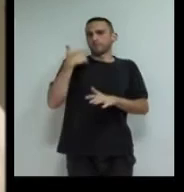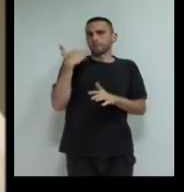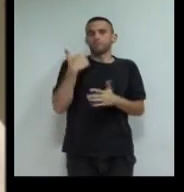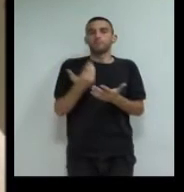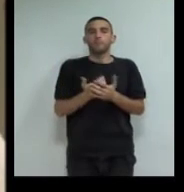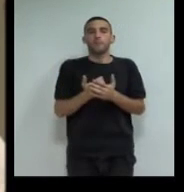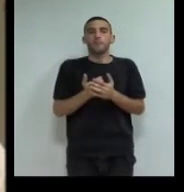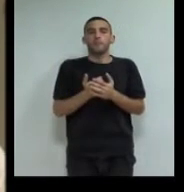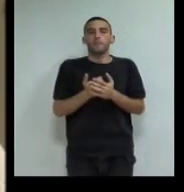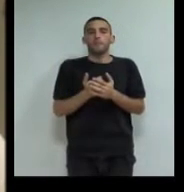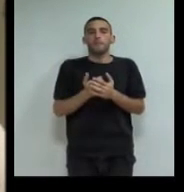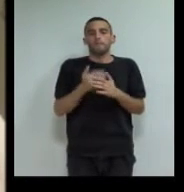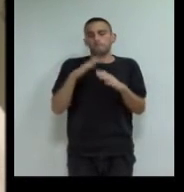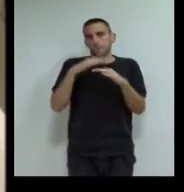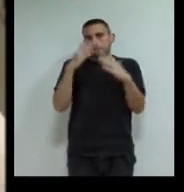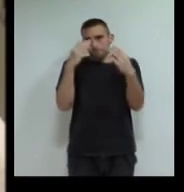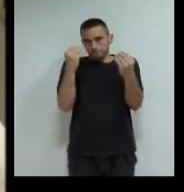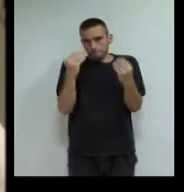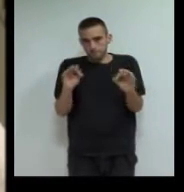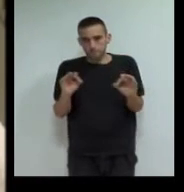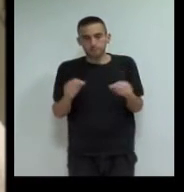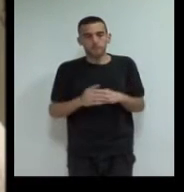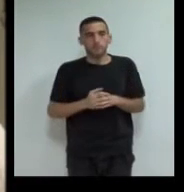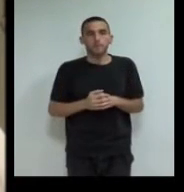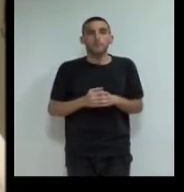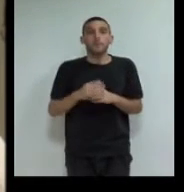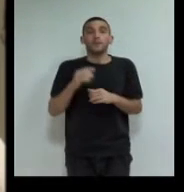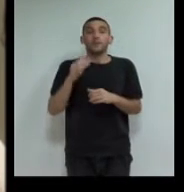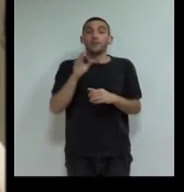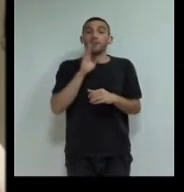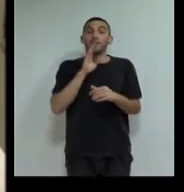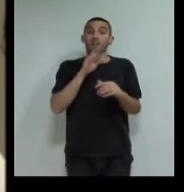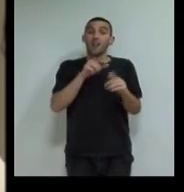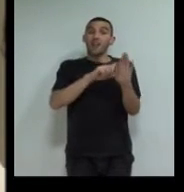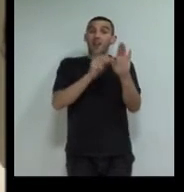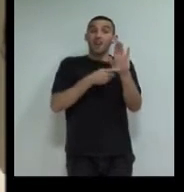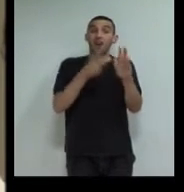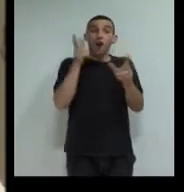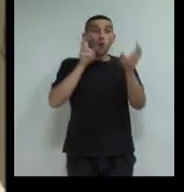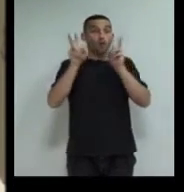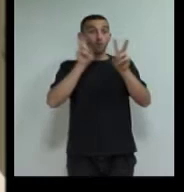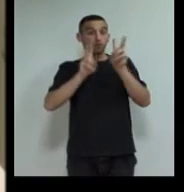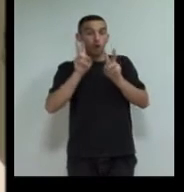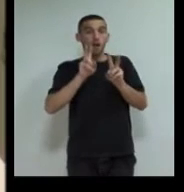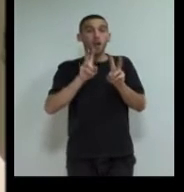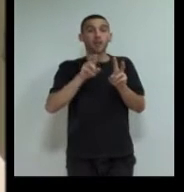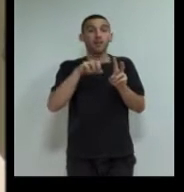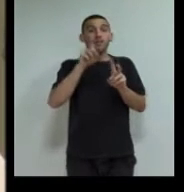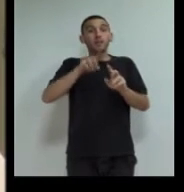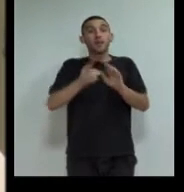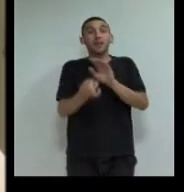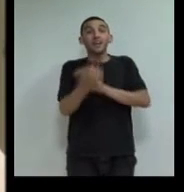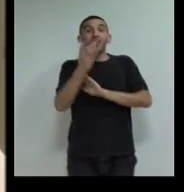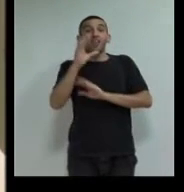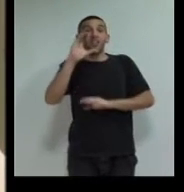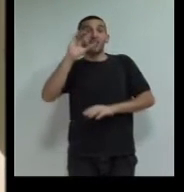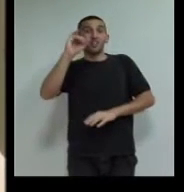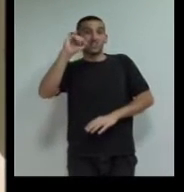haciéndola a nuestro buen entender. Lo que ocurre es que con la salida de la ley audiovisual y sobre todo con la creación del